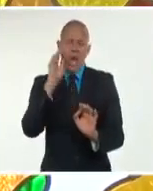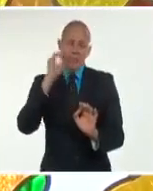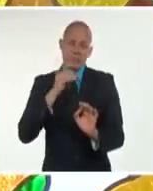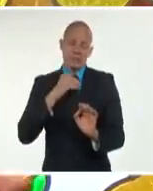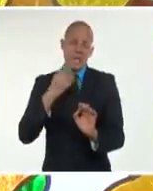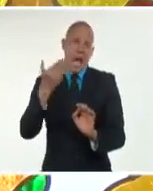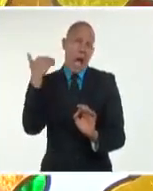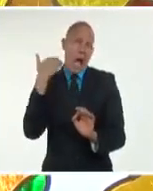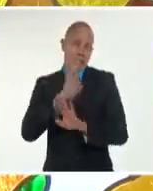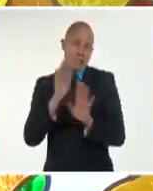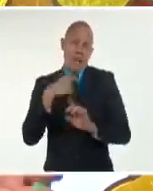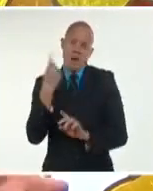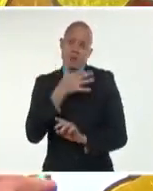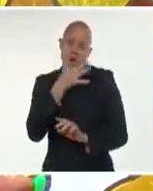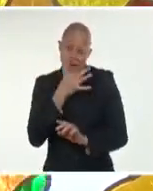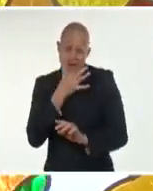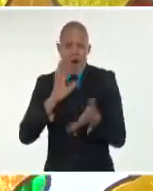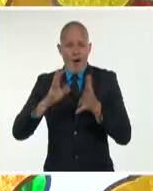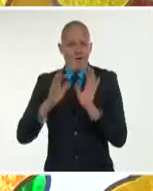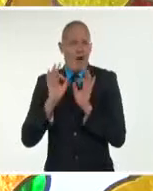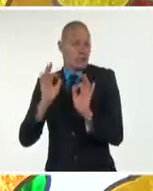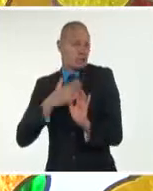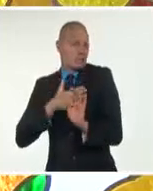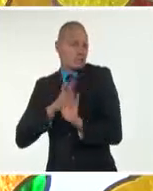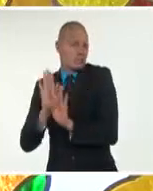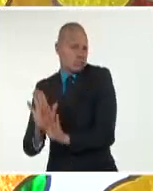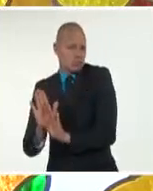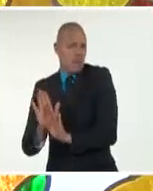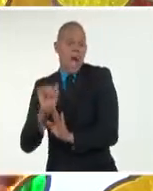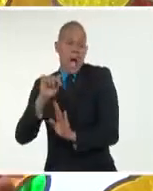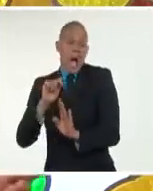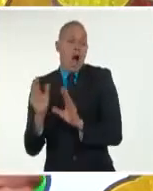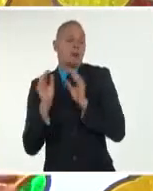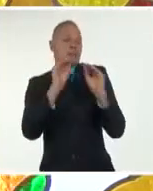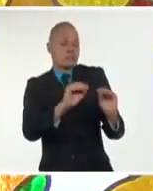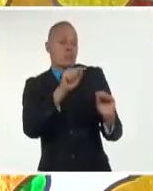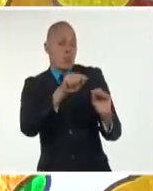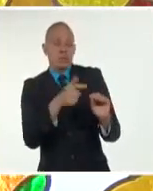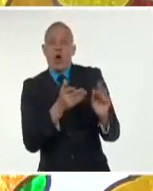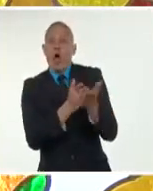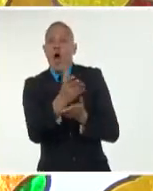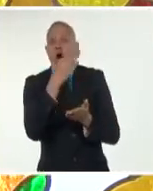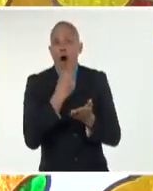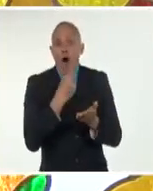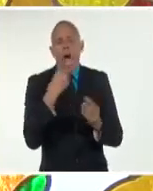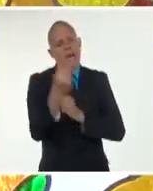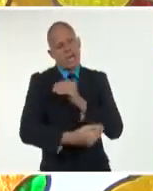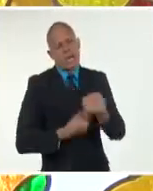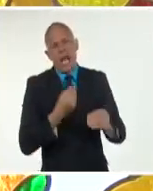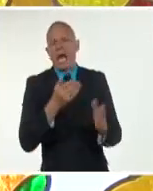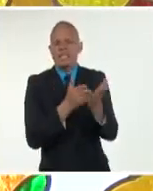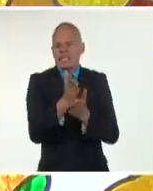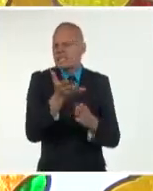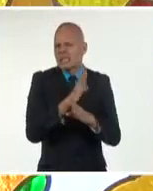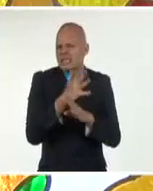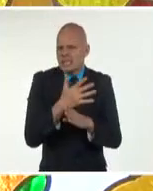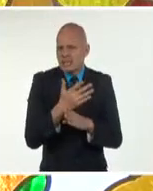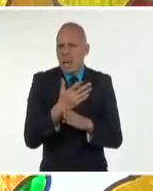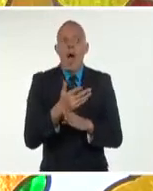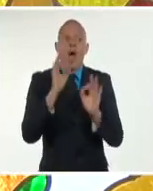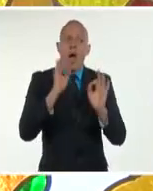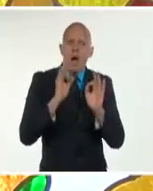años hemos hecho nosotros en determinadas circunstancias. La continuidad es la continuidad desde el punto de vista de los principios, desde el